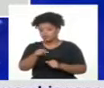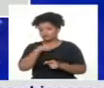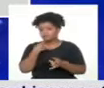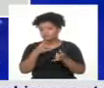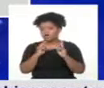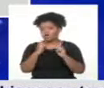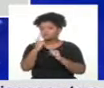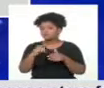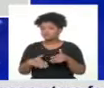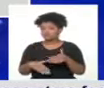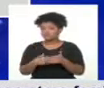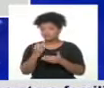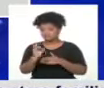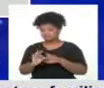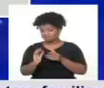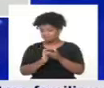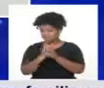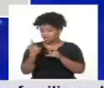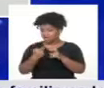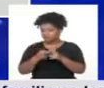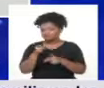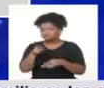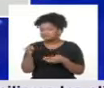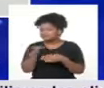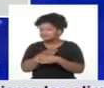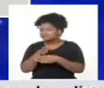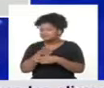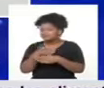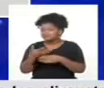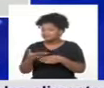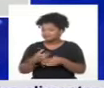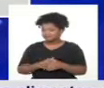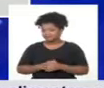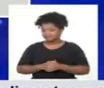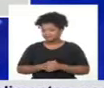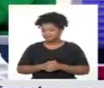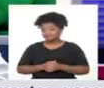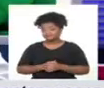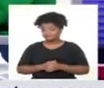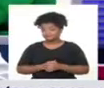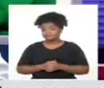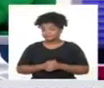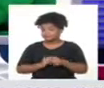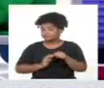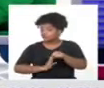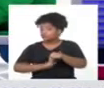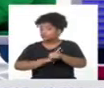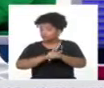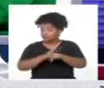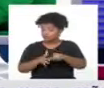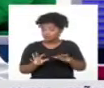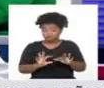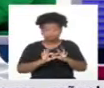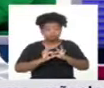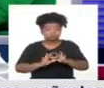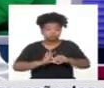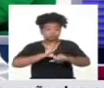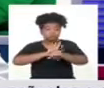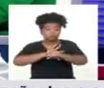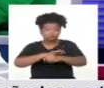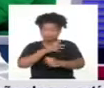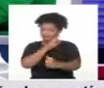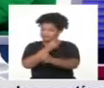Eso nos traduce, reitero, el comportamiento que está teniendo la enfermedad, el riesgo que se